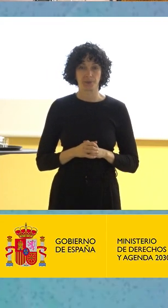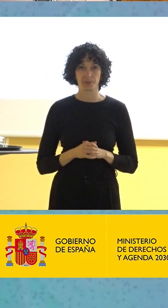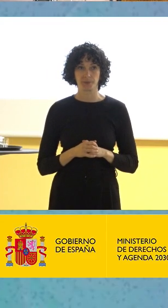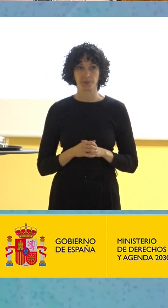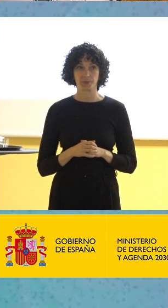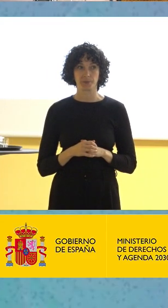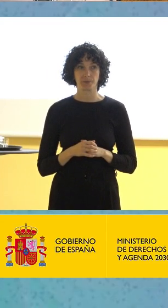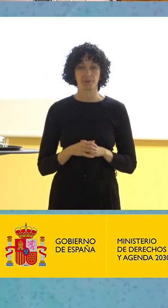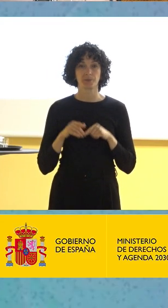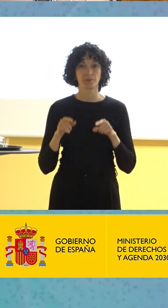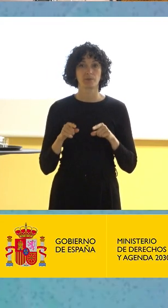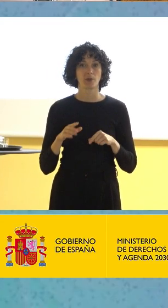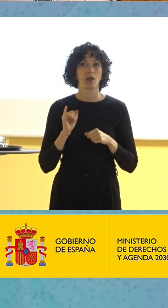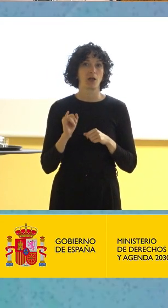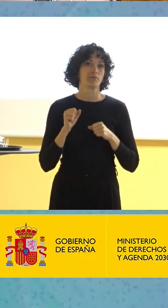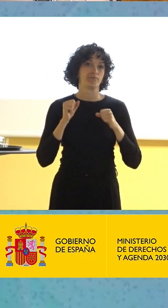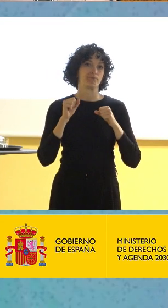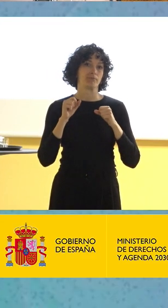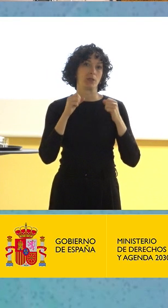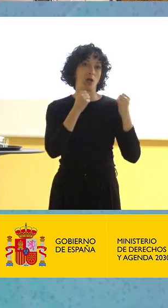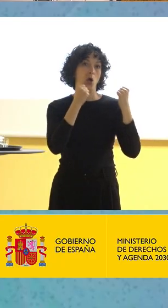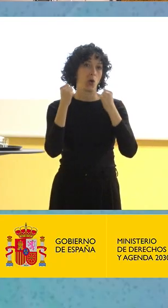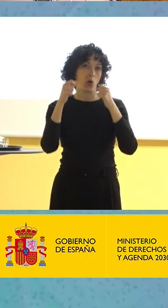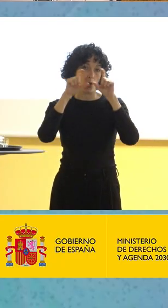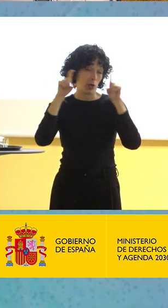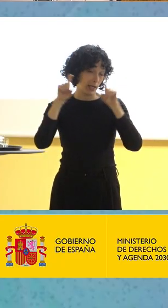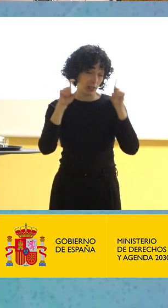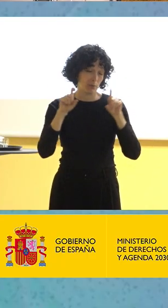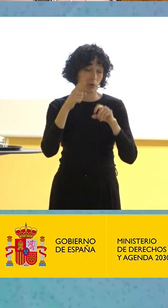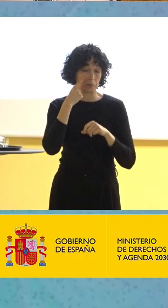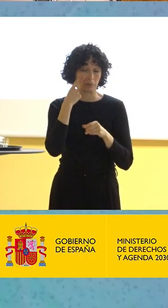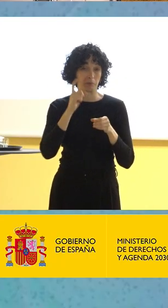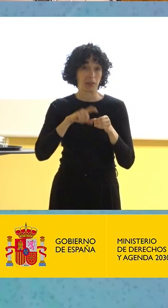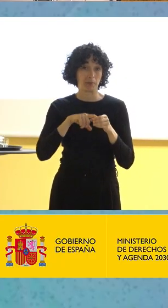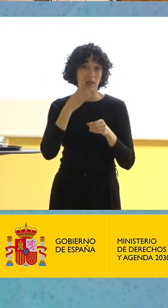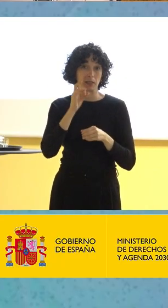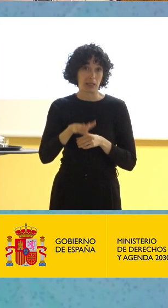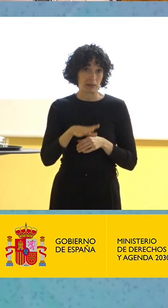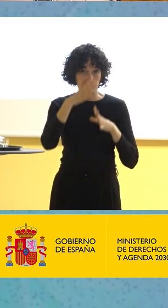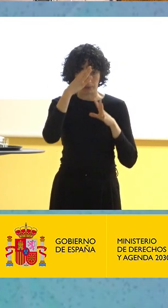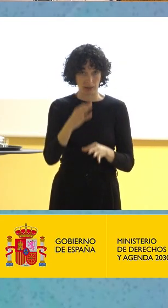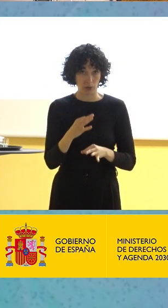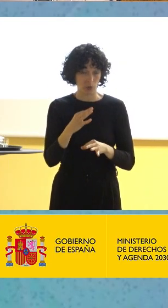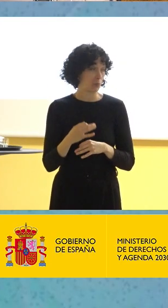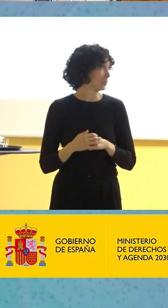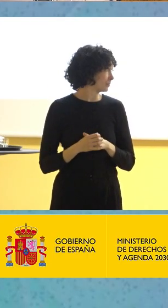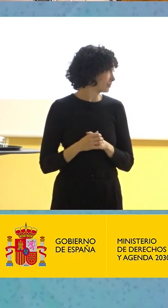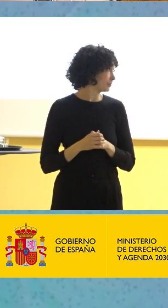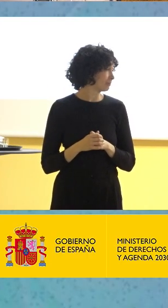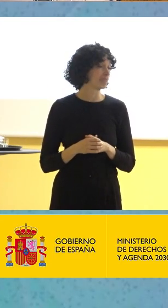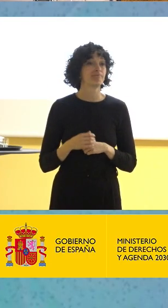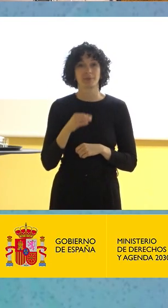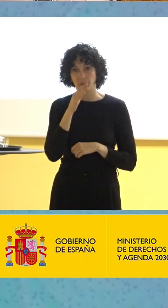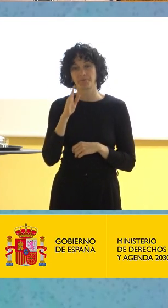Bueno, aquí simplemente aparecen los organismos para que veáis un poco quién ha participado en el estudio, si no me equivoco, y aquí